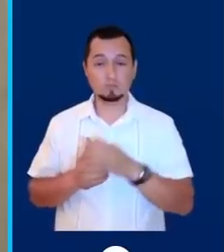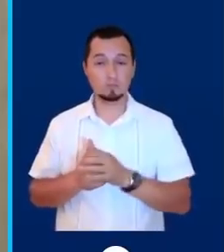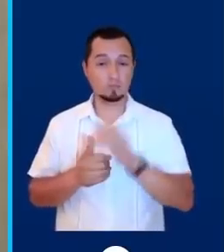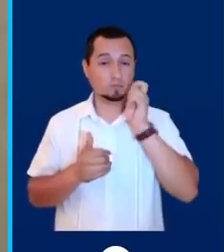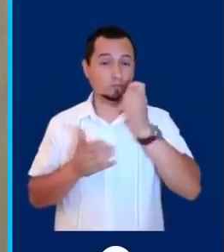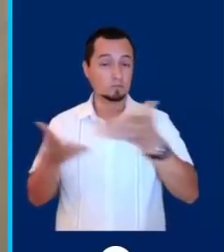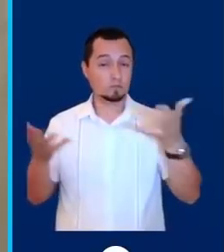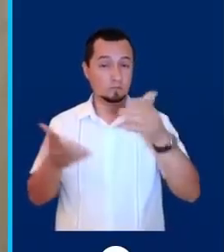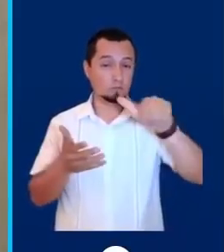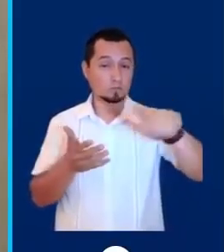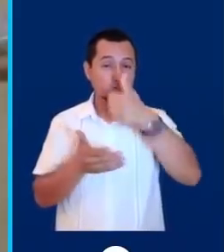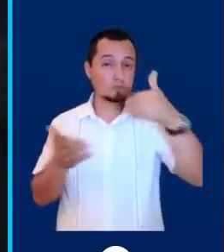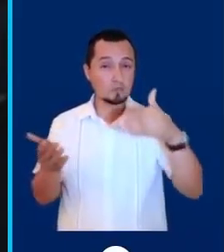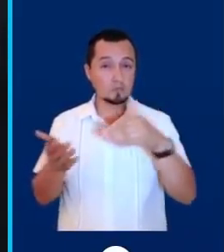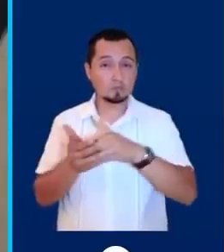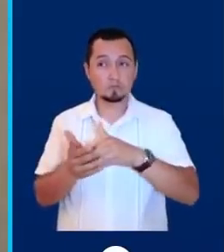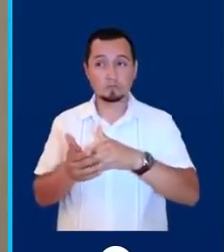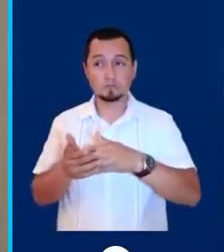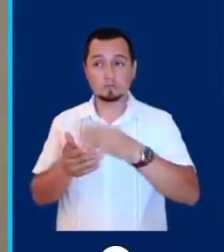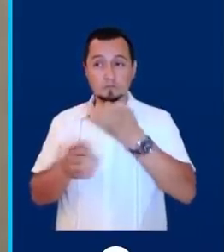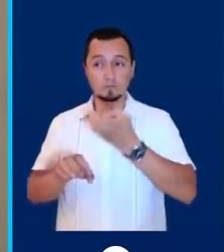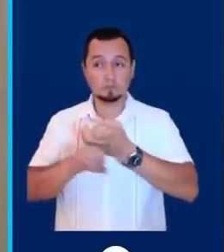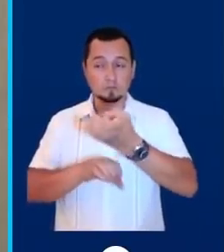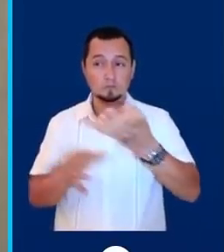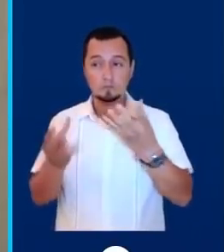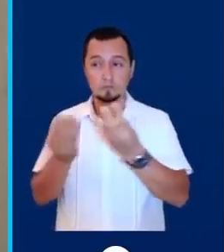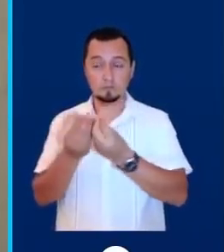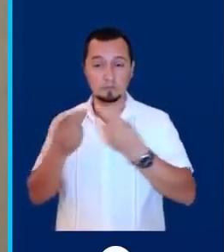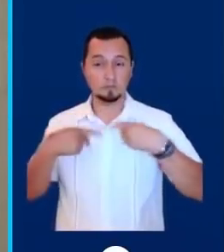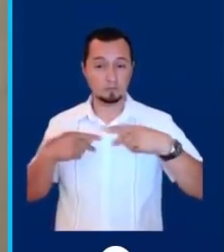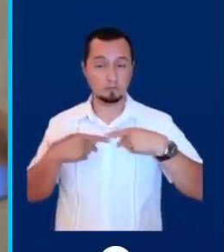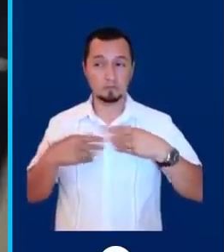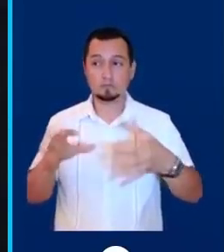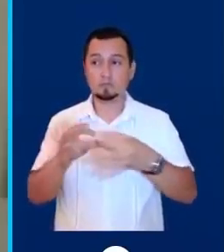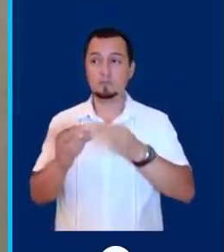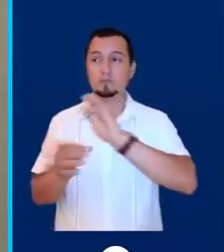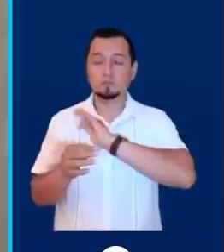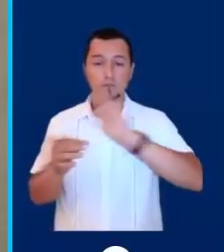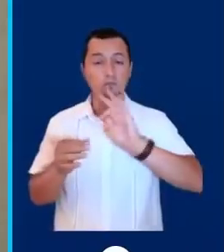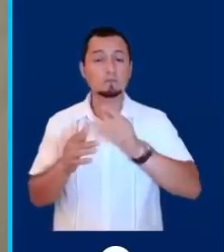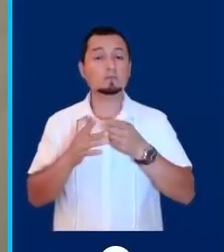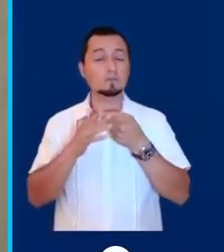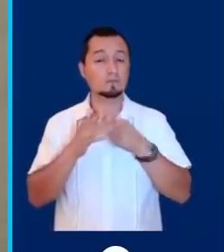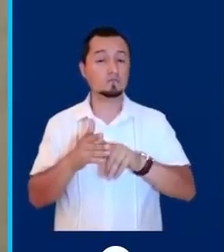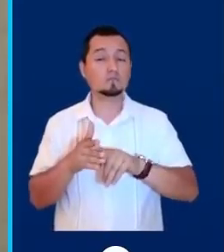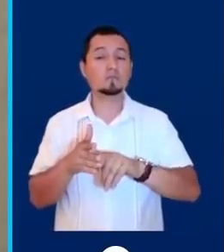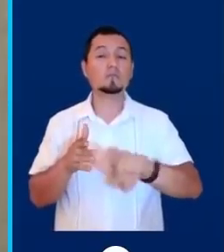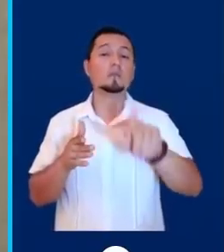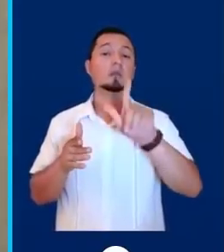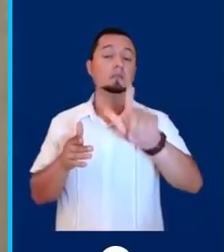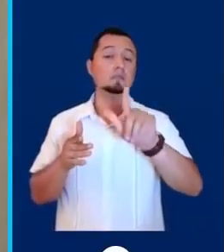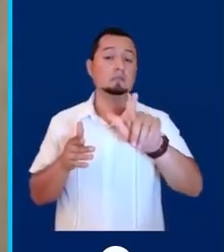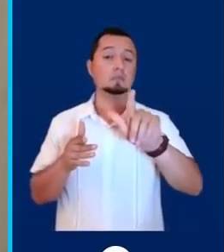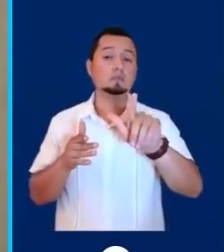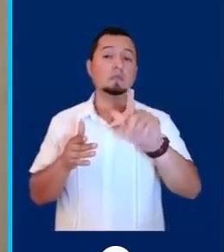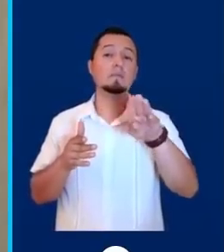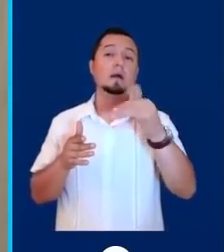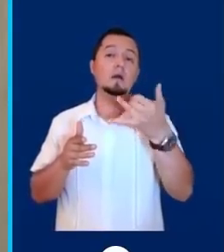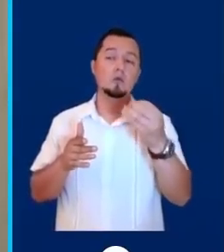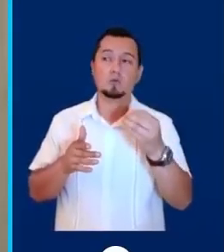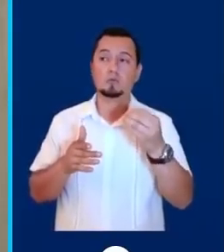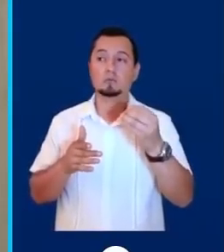más o menos 11.000 que tenemos en el estado, puede darse a partir del 17 de